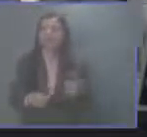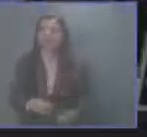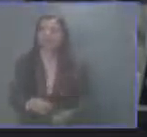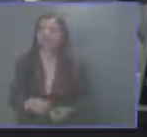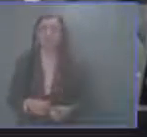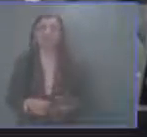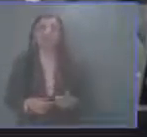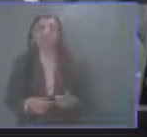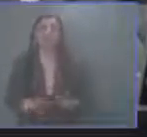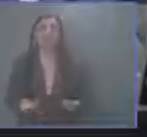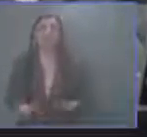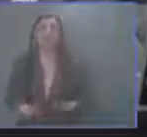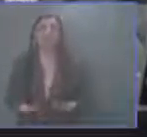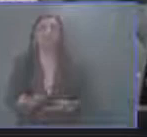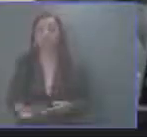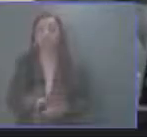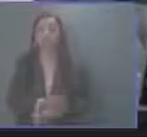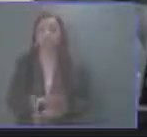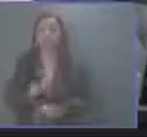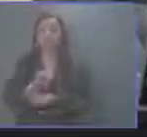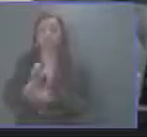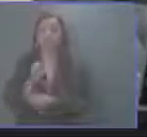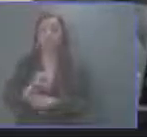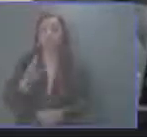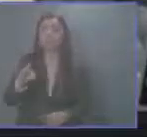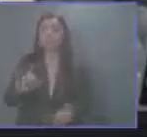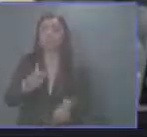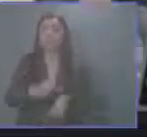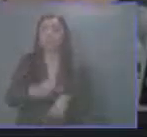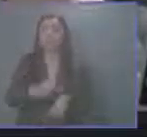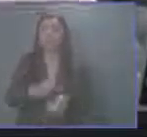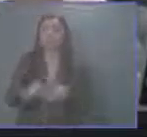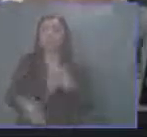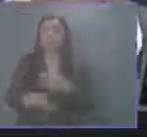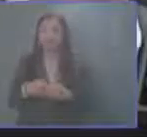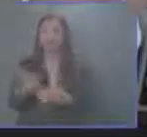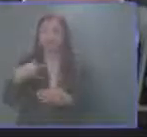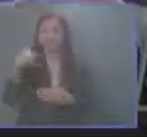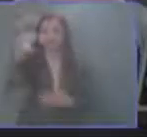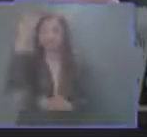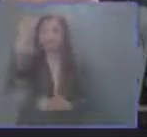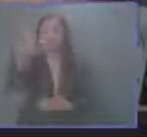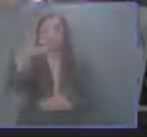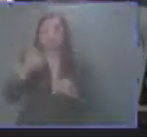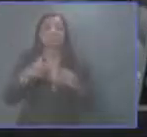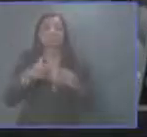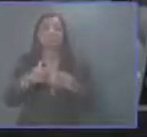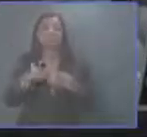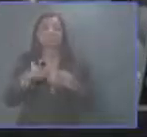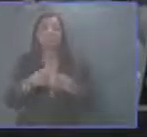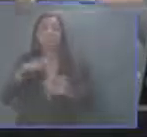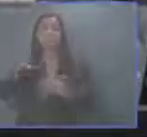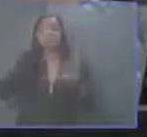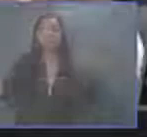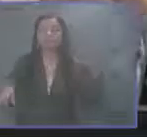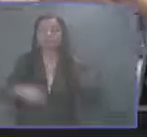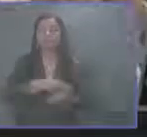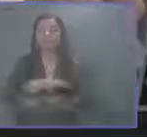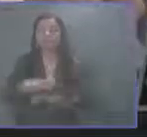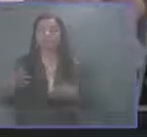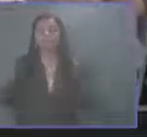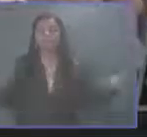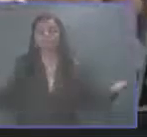pero les prevenimos para que lo hagan en tiempo y lo otro que no mezclen peras con